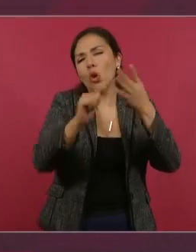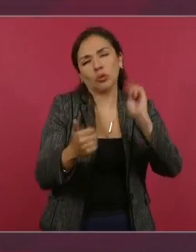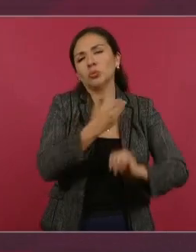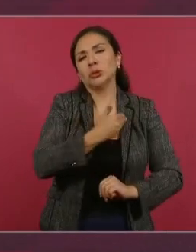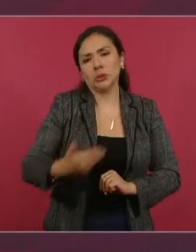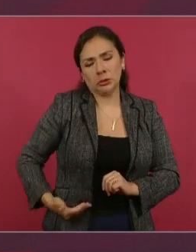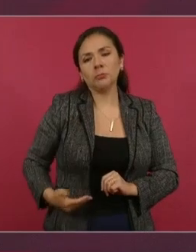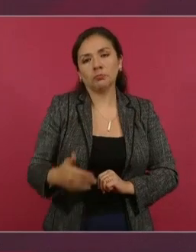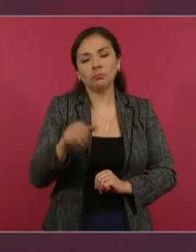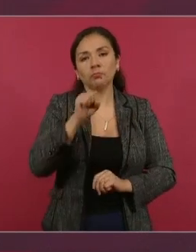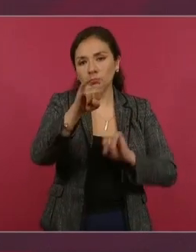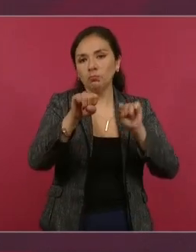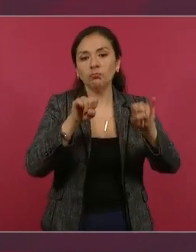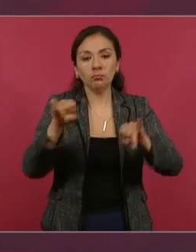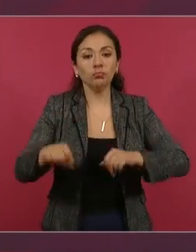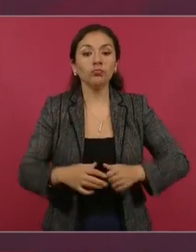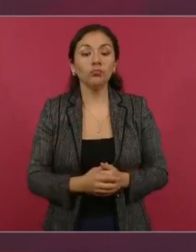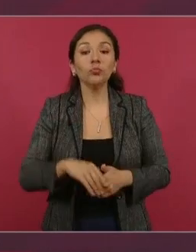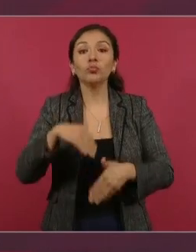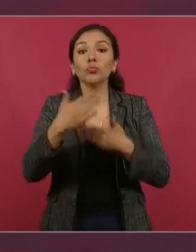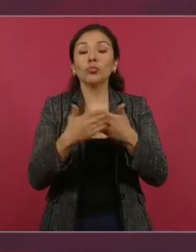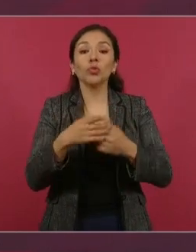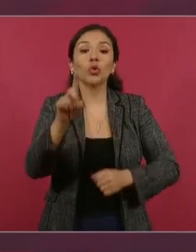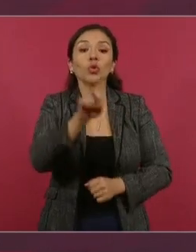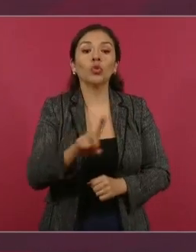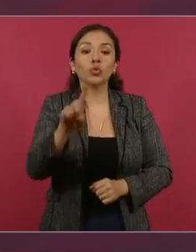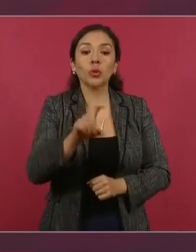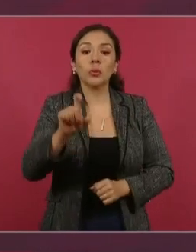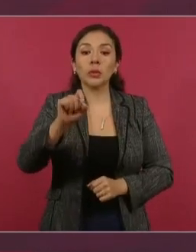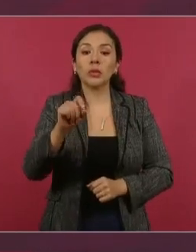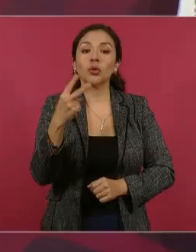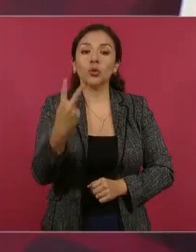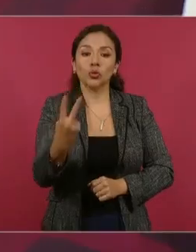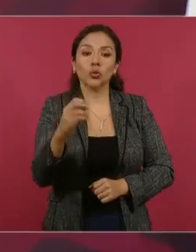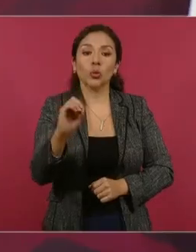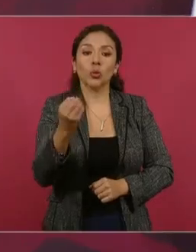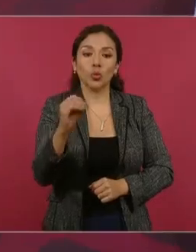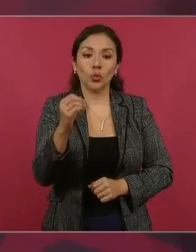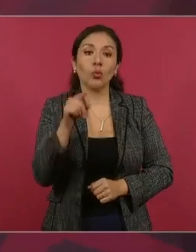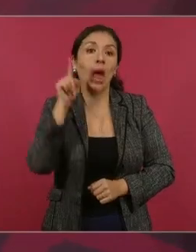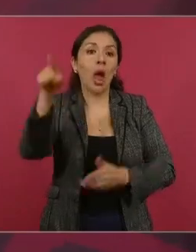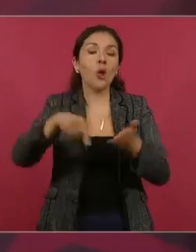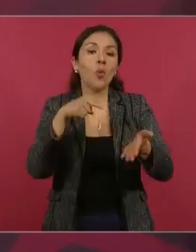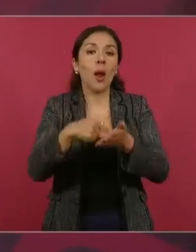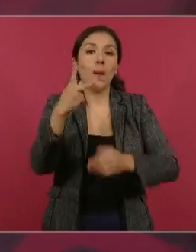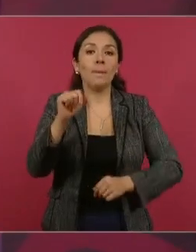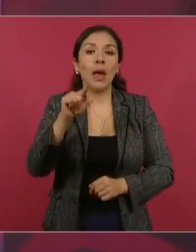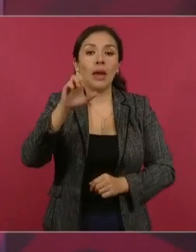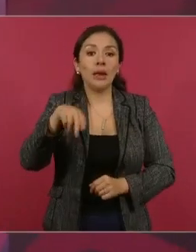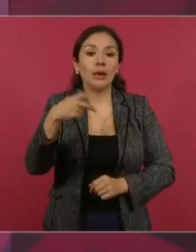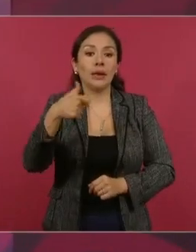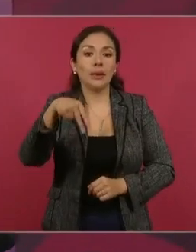presidentes, el domingo 22 en Palenque. ¿Qué otros presidentes le